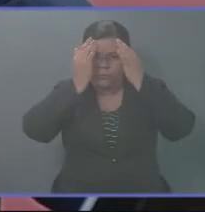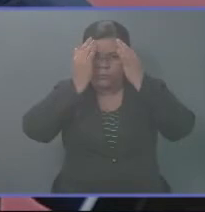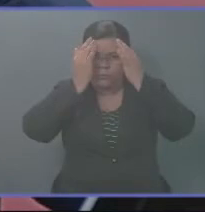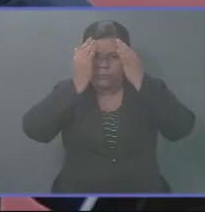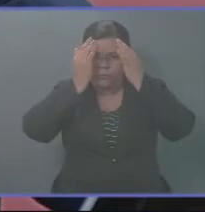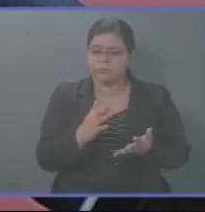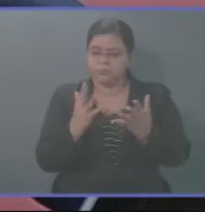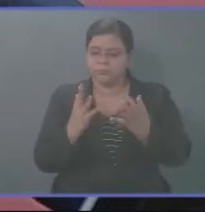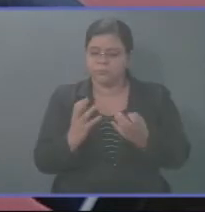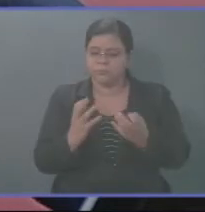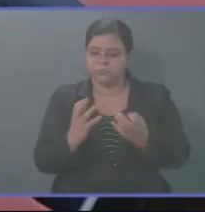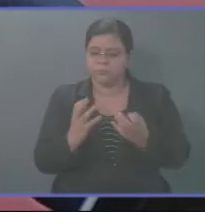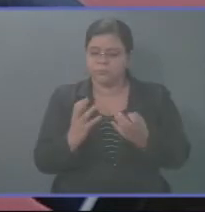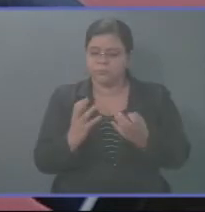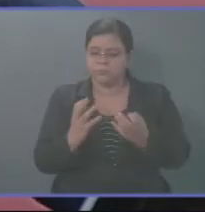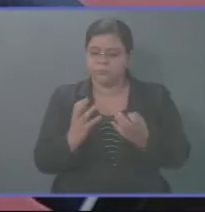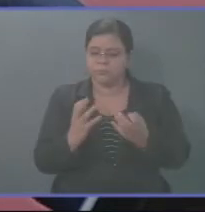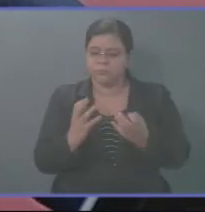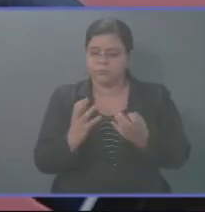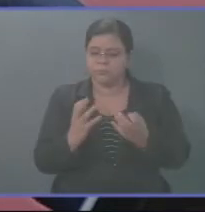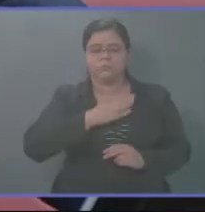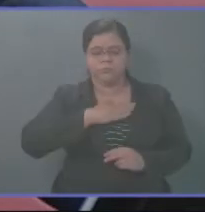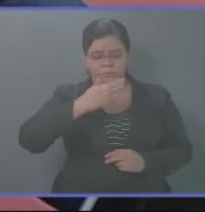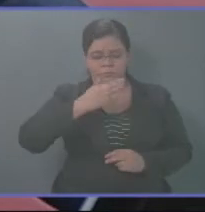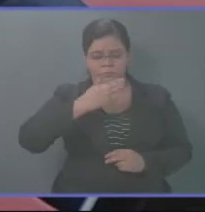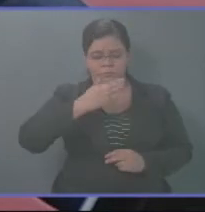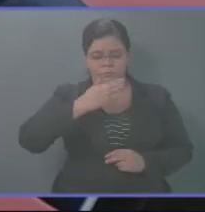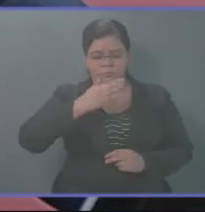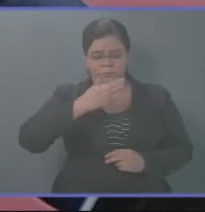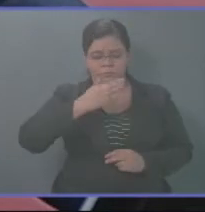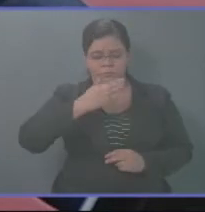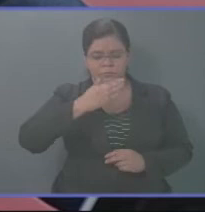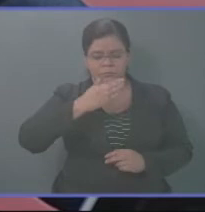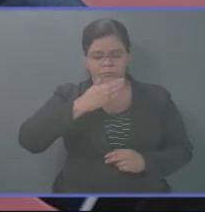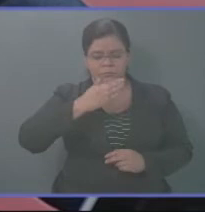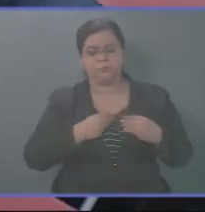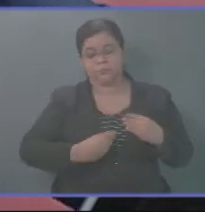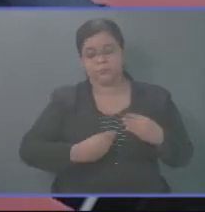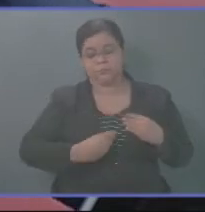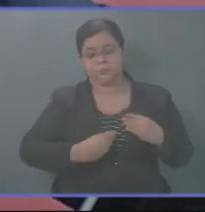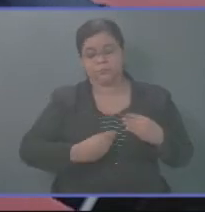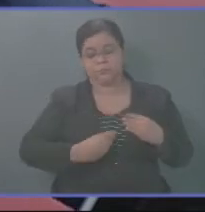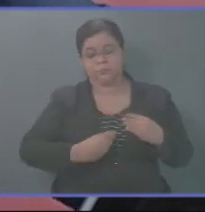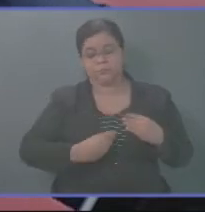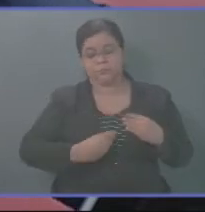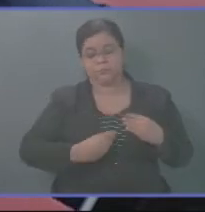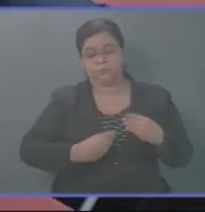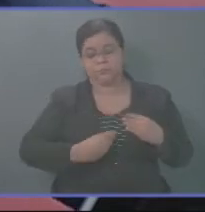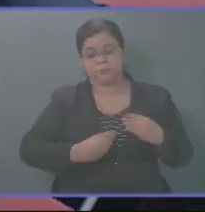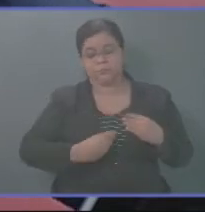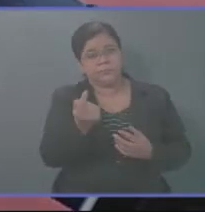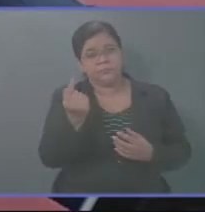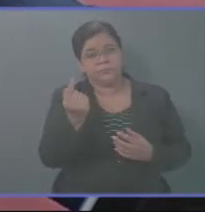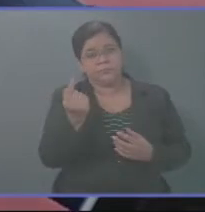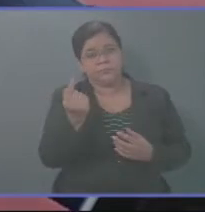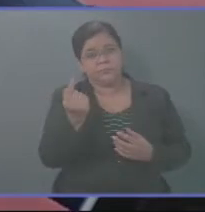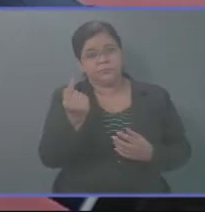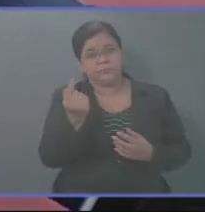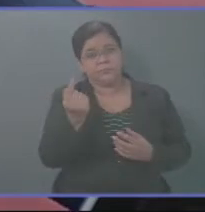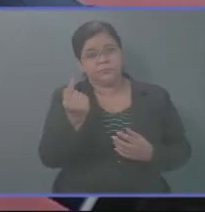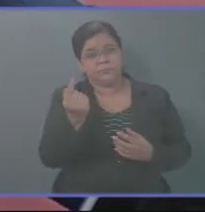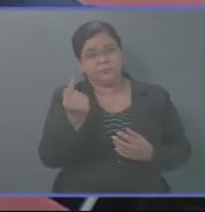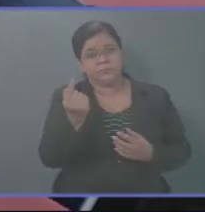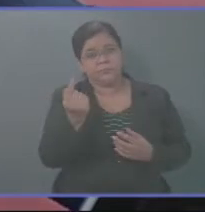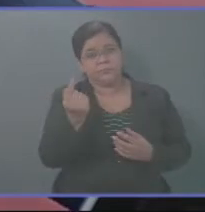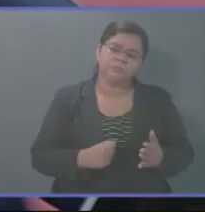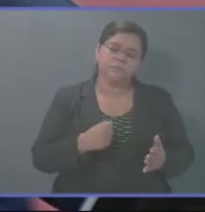abordar el tema reconociendo el esfuerzo que muchos salvadoreños estamos haciendo en